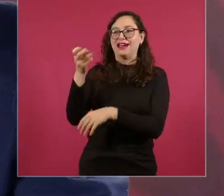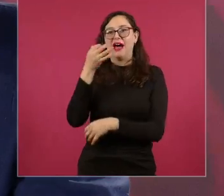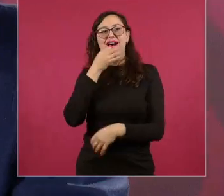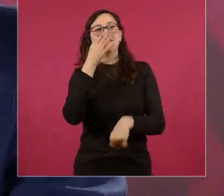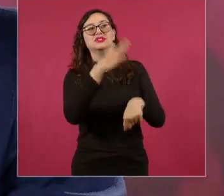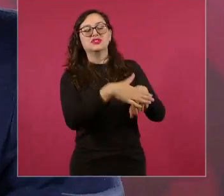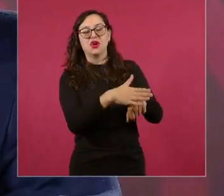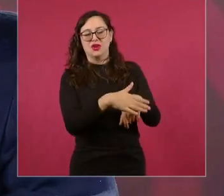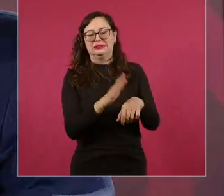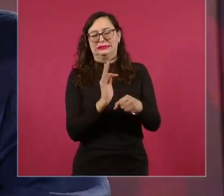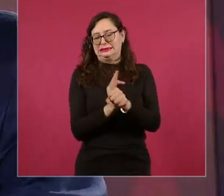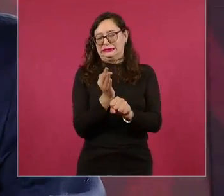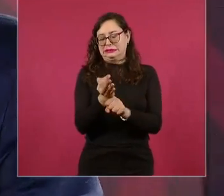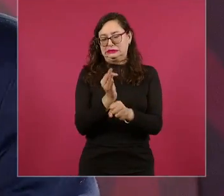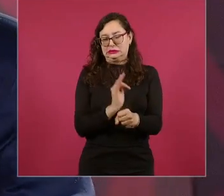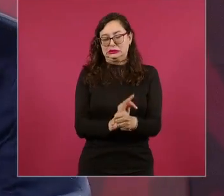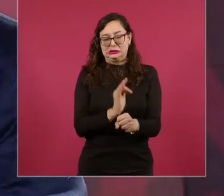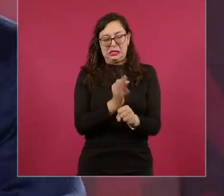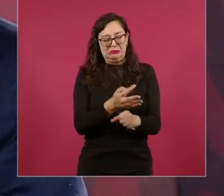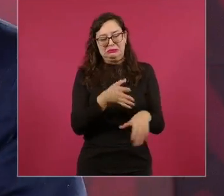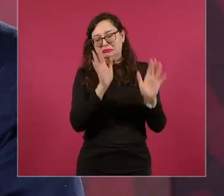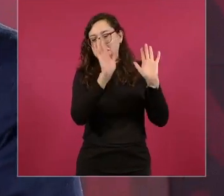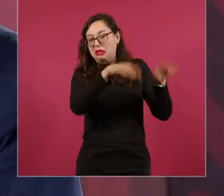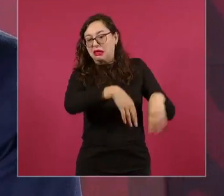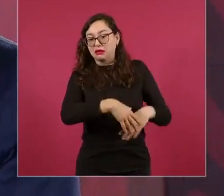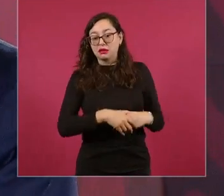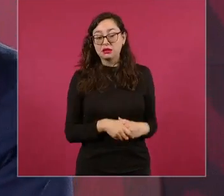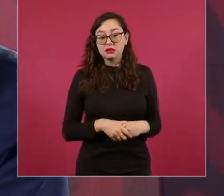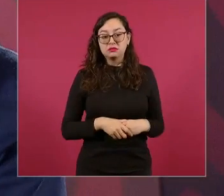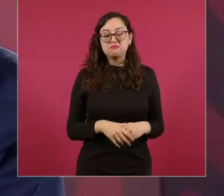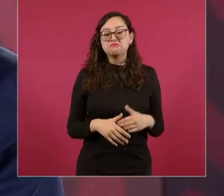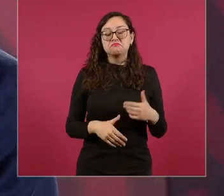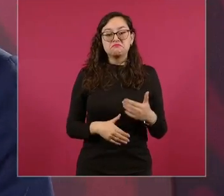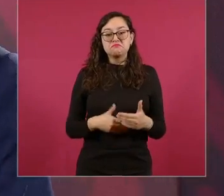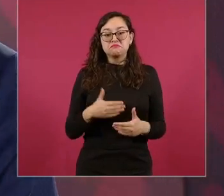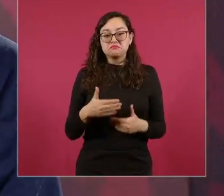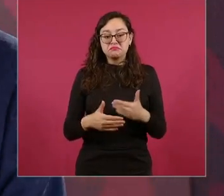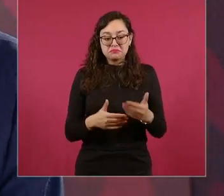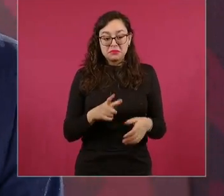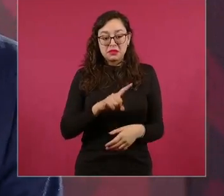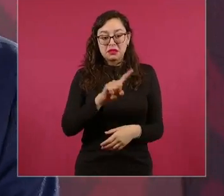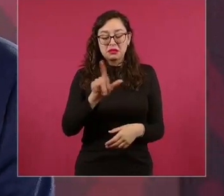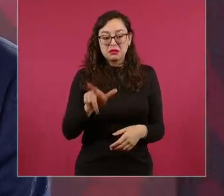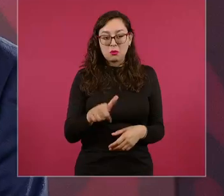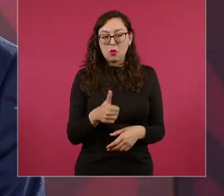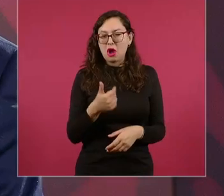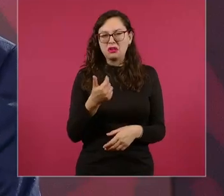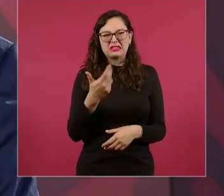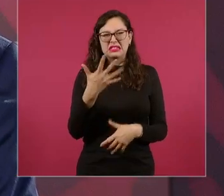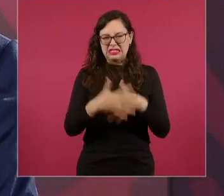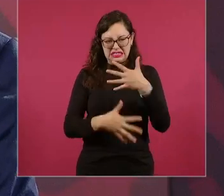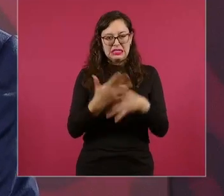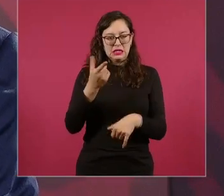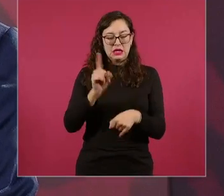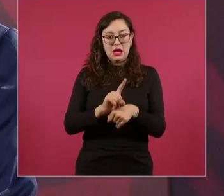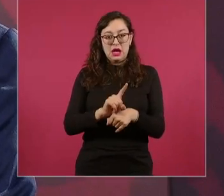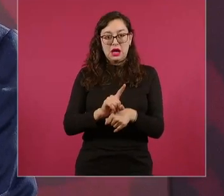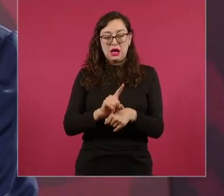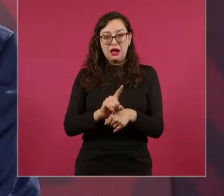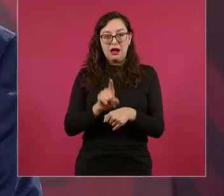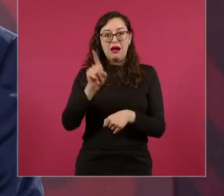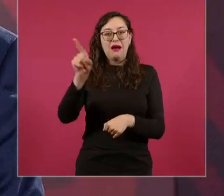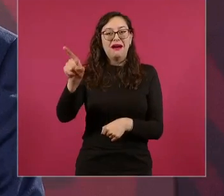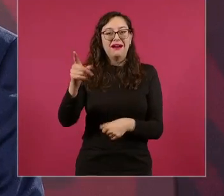Pero como a la semana o a los 15 días, en efecto, me